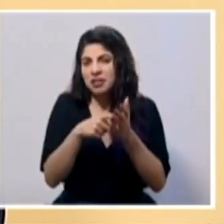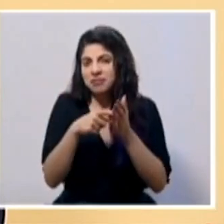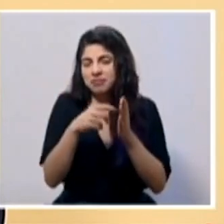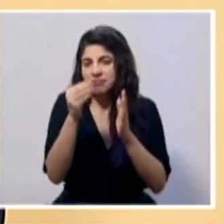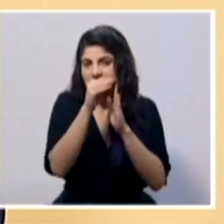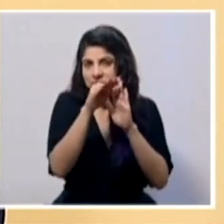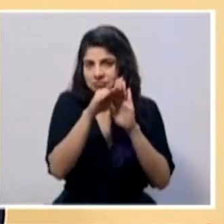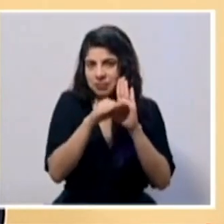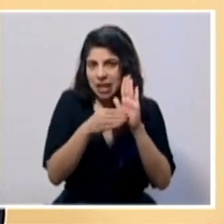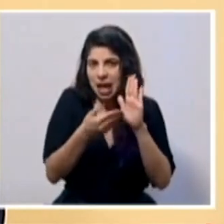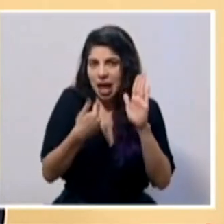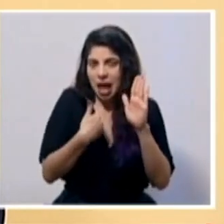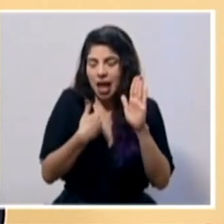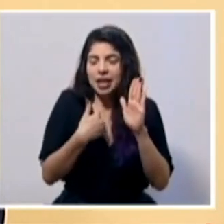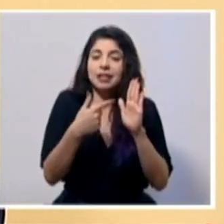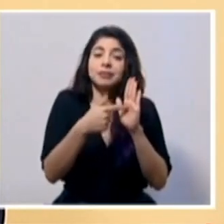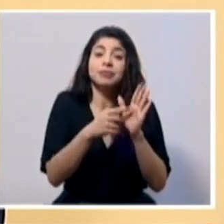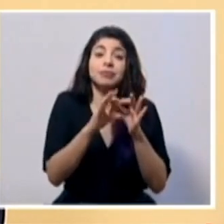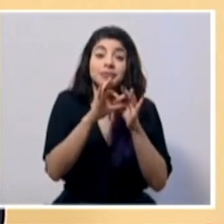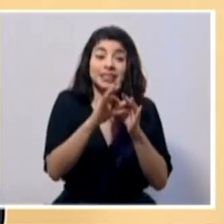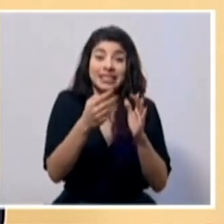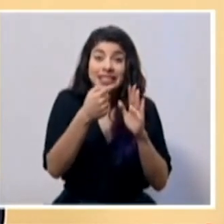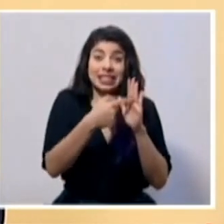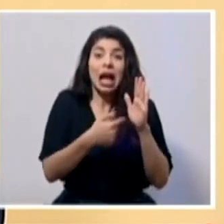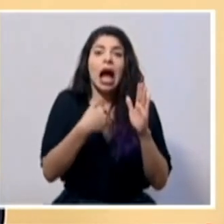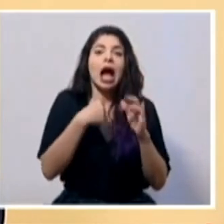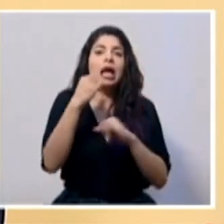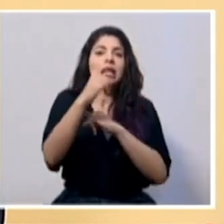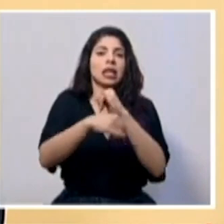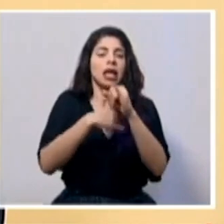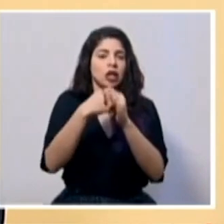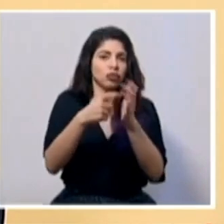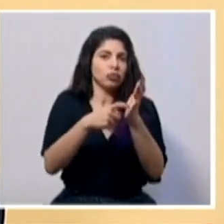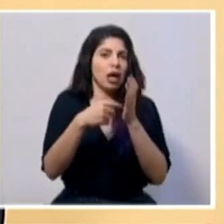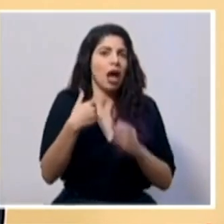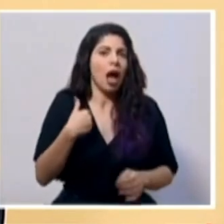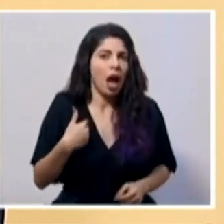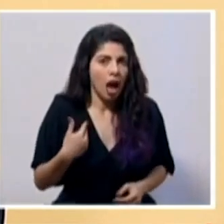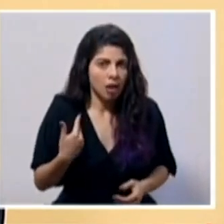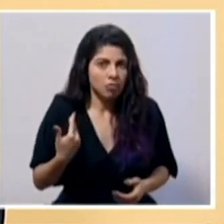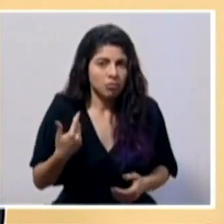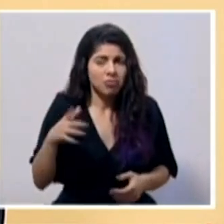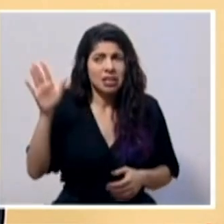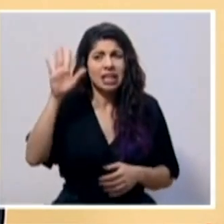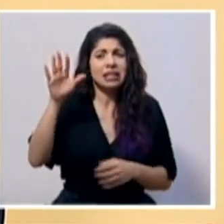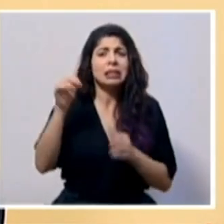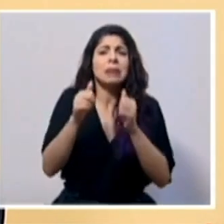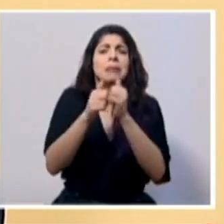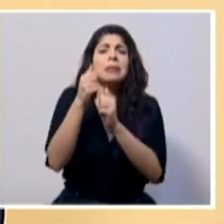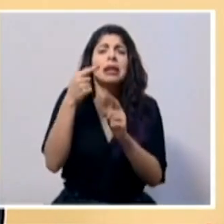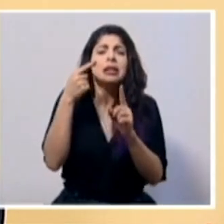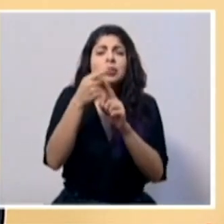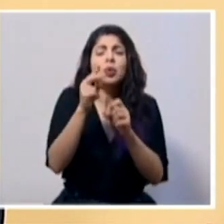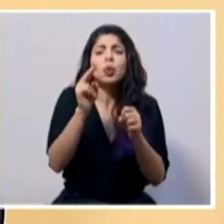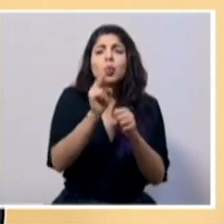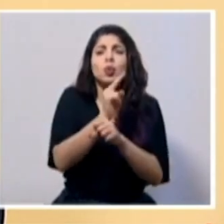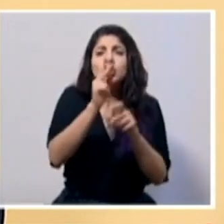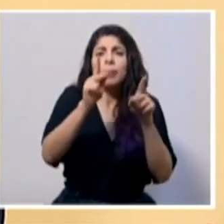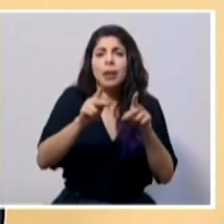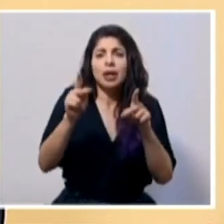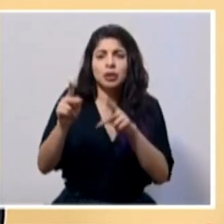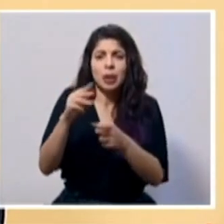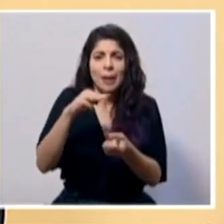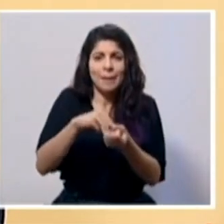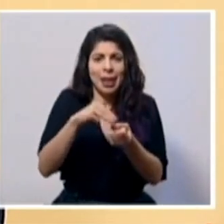también con respecto a esto hay estándares internacionales que ya son pues mucho más para uso específico del personal